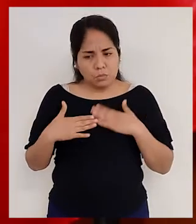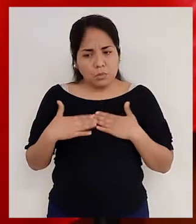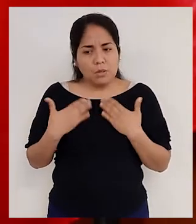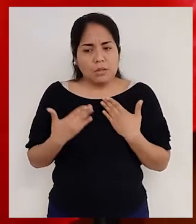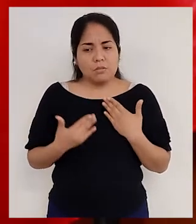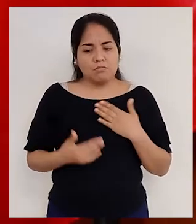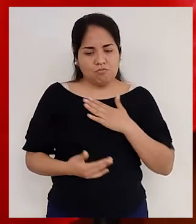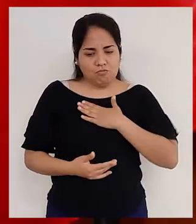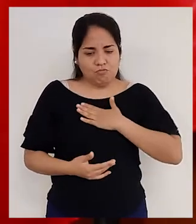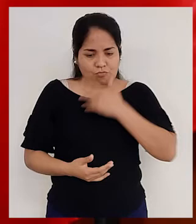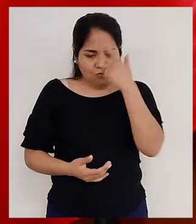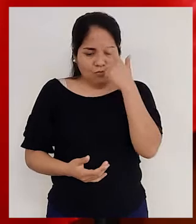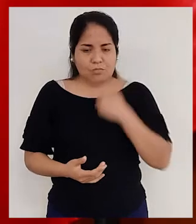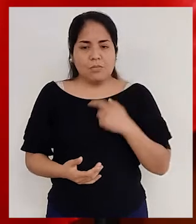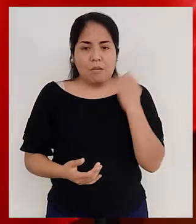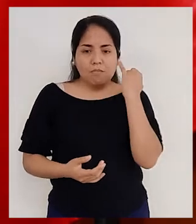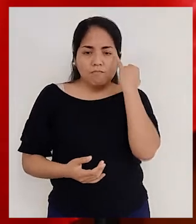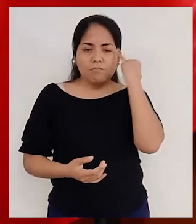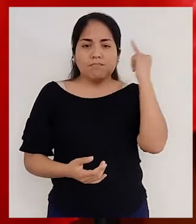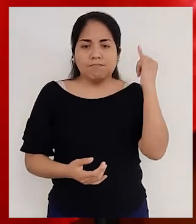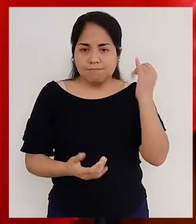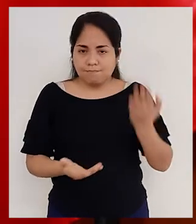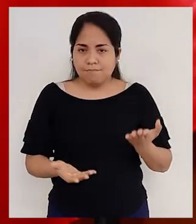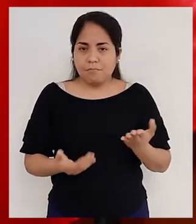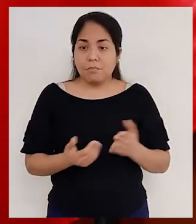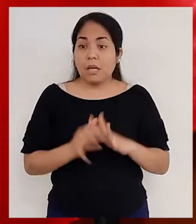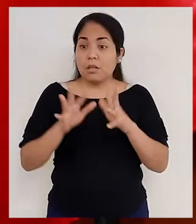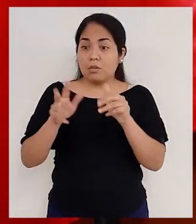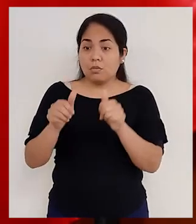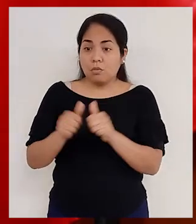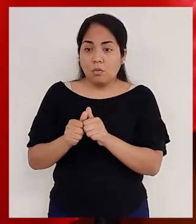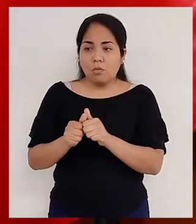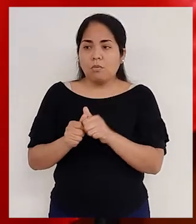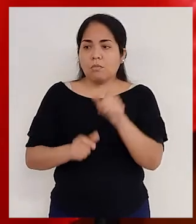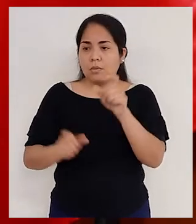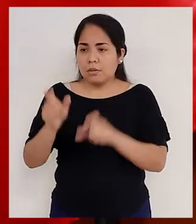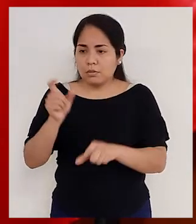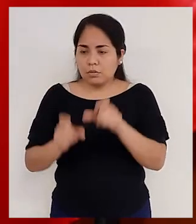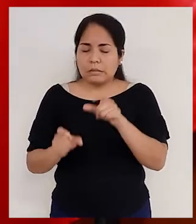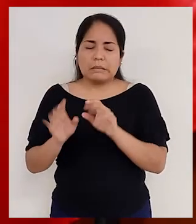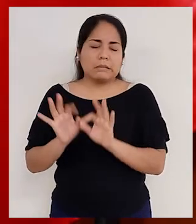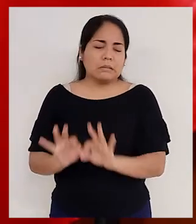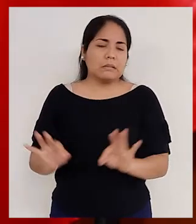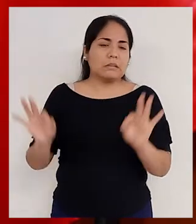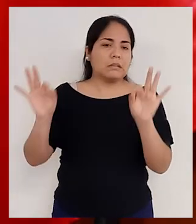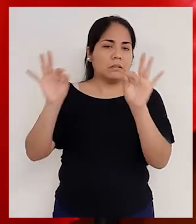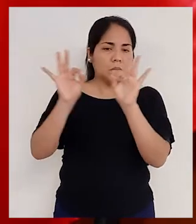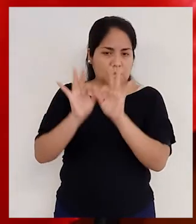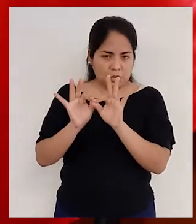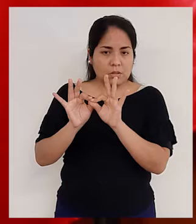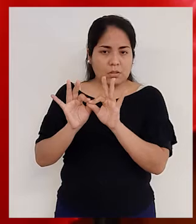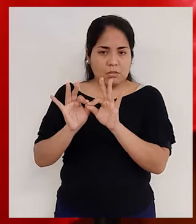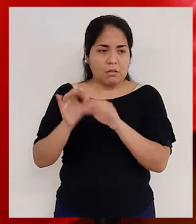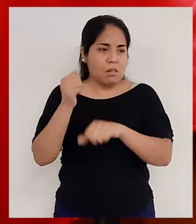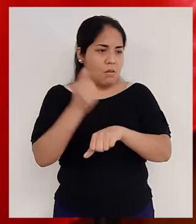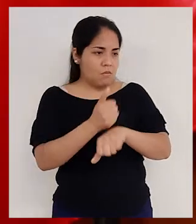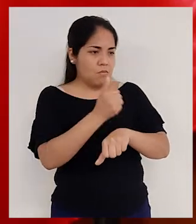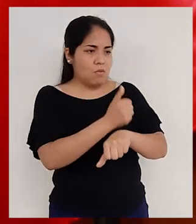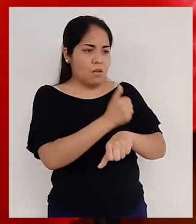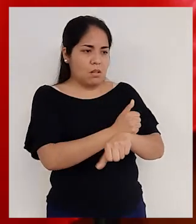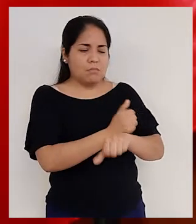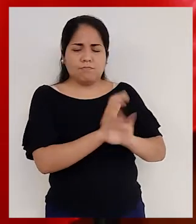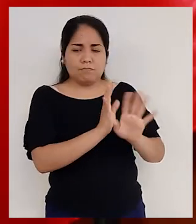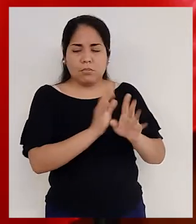hay cosas que también nosotros mismos podíamos hacer. Por eso yo digo que la sociedad civil es más importante que